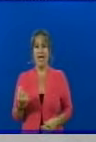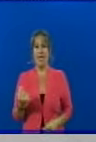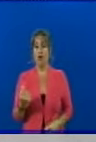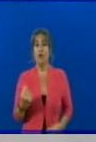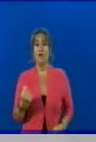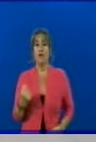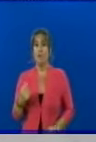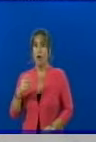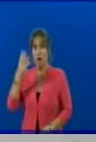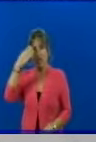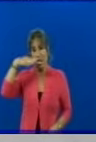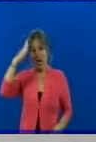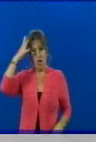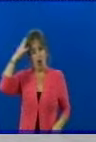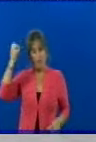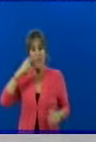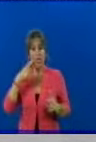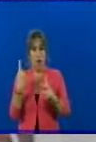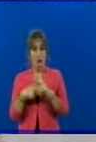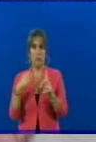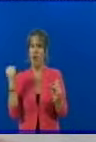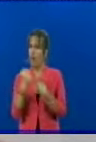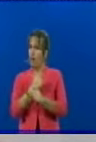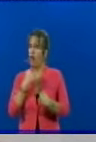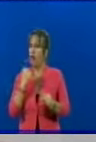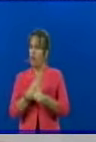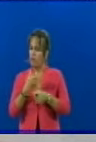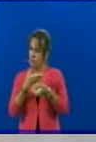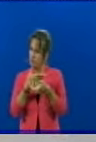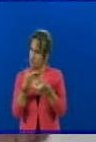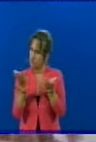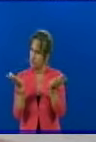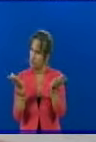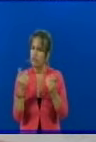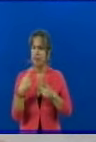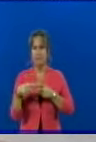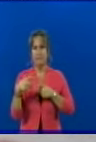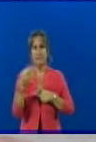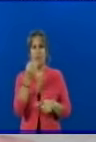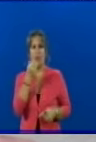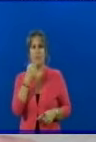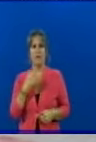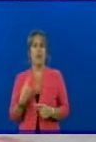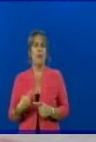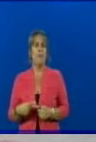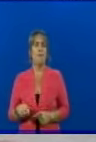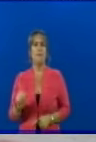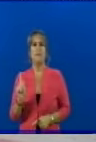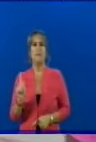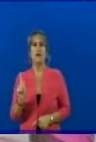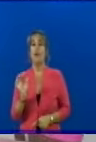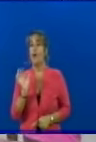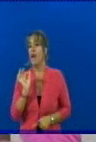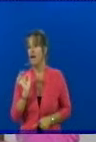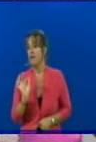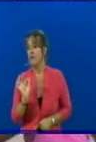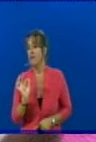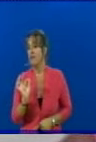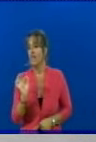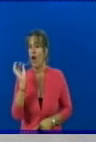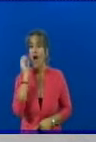el gobierno es un esfuerzo extraordinario por garantizar la comunidad, pero específicamente sobre la